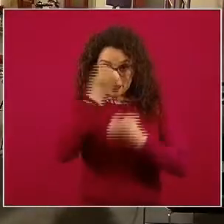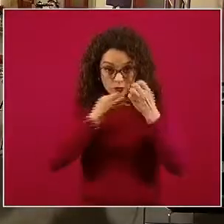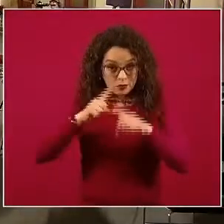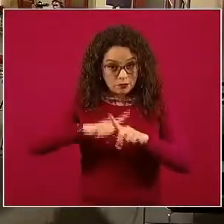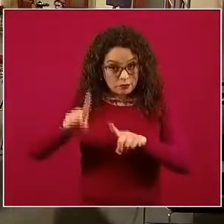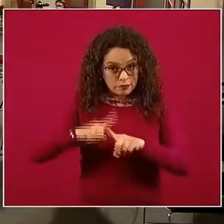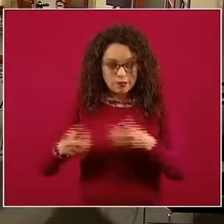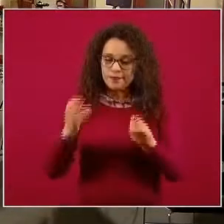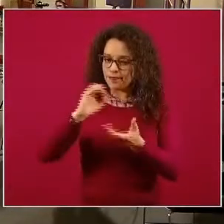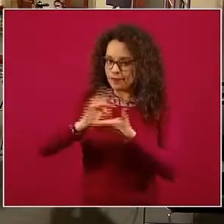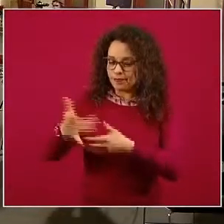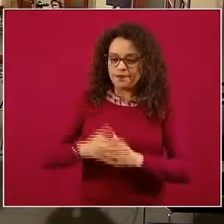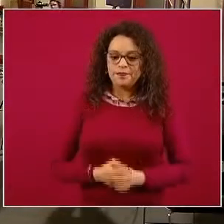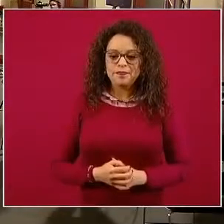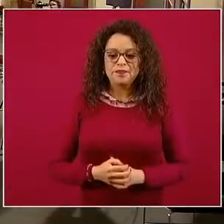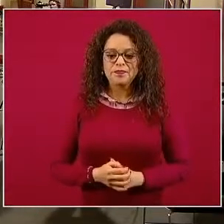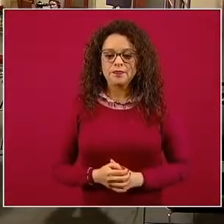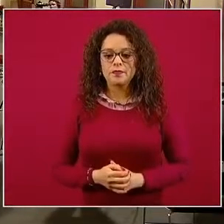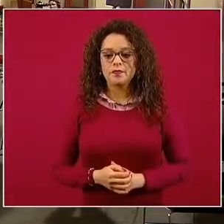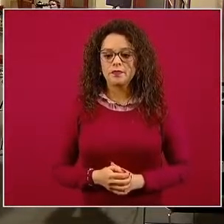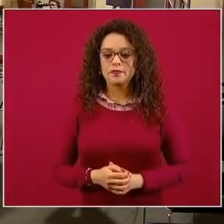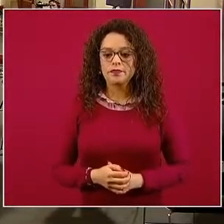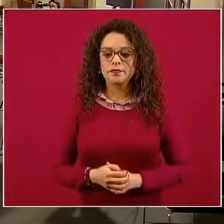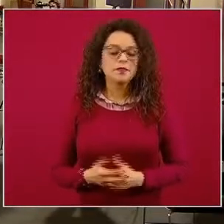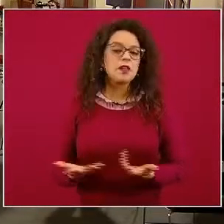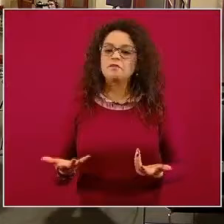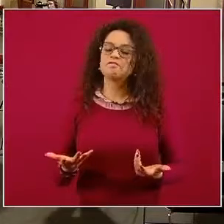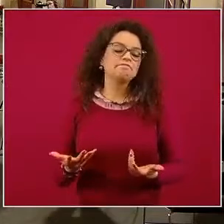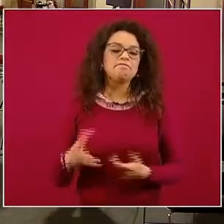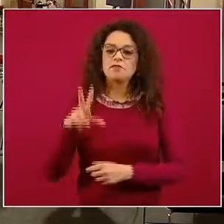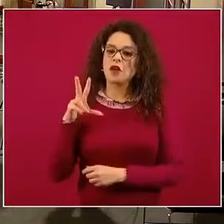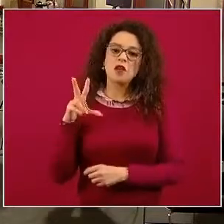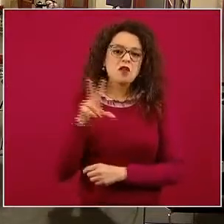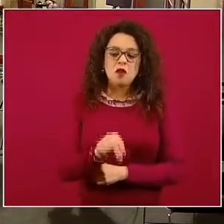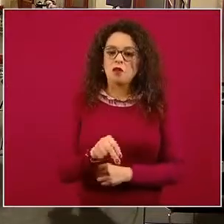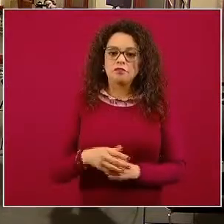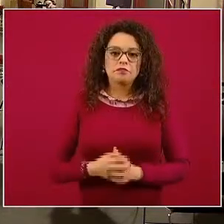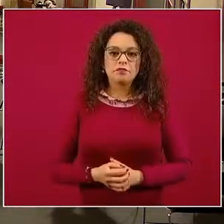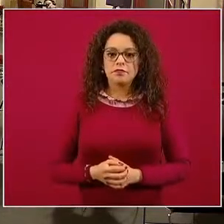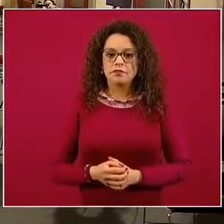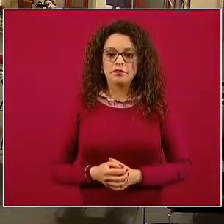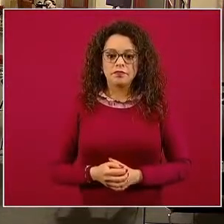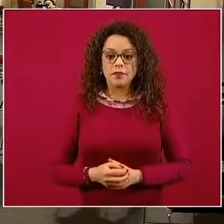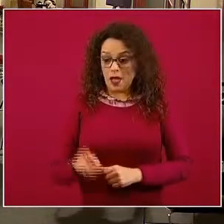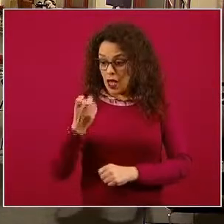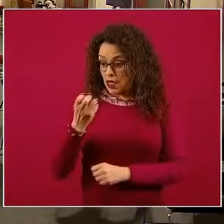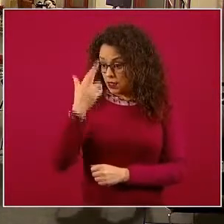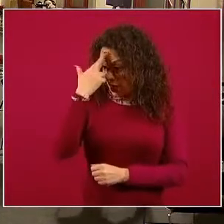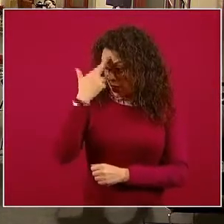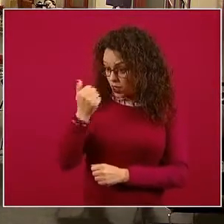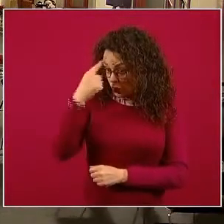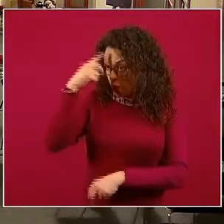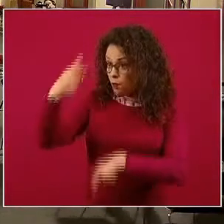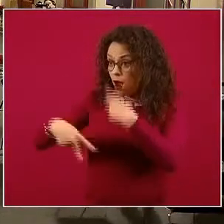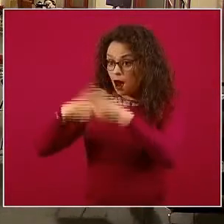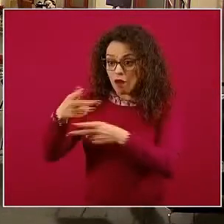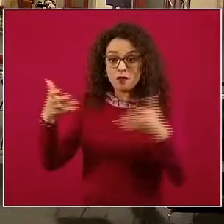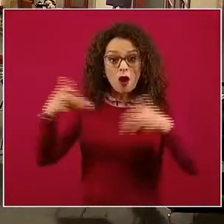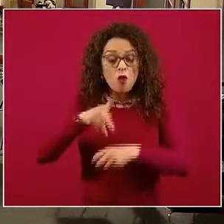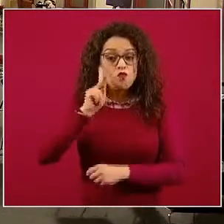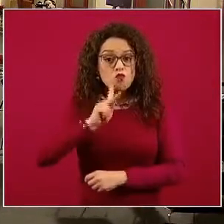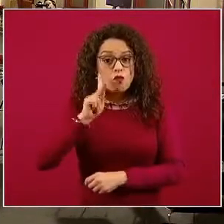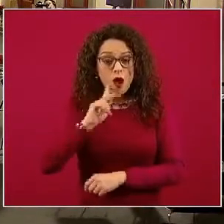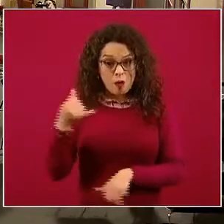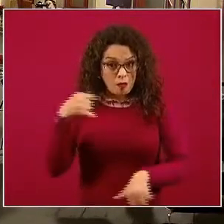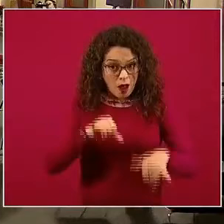Con mucho gusto. Definitivamente no. No es una causal para tomarse una prueba de